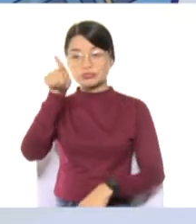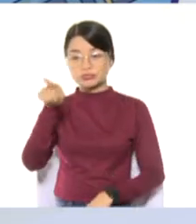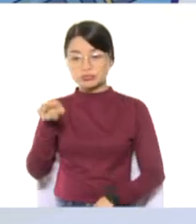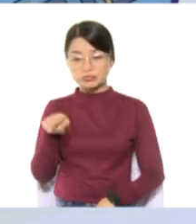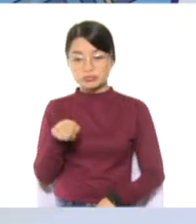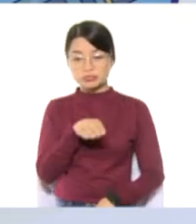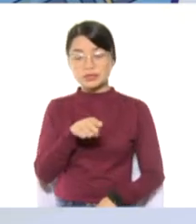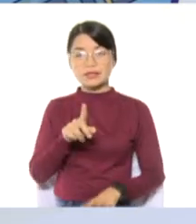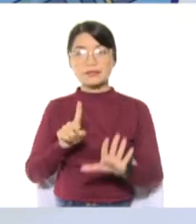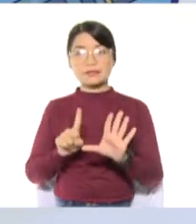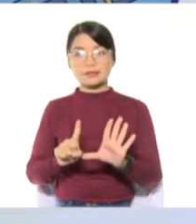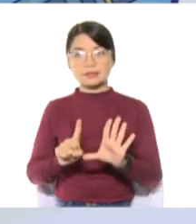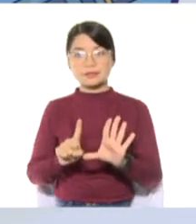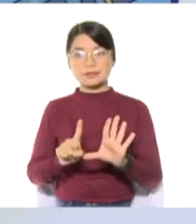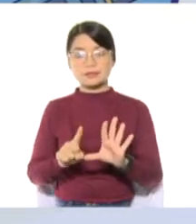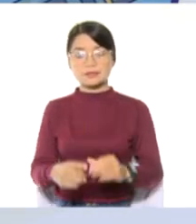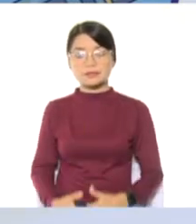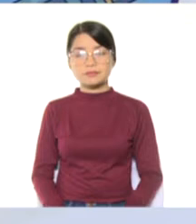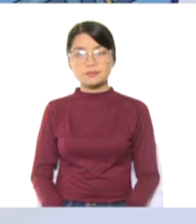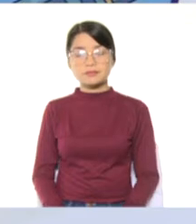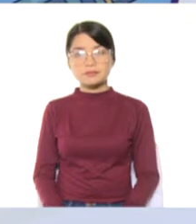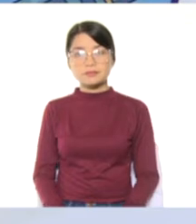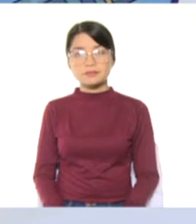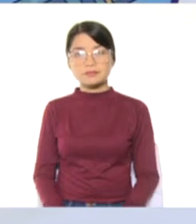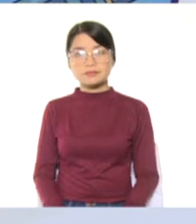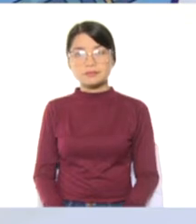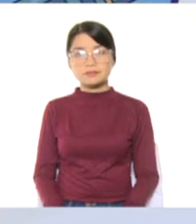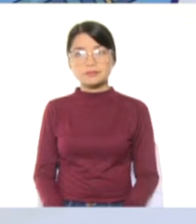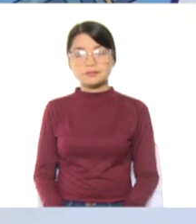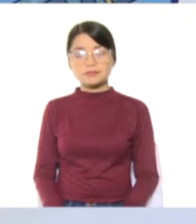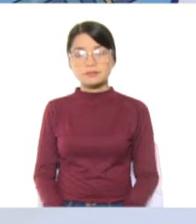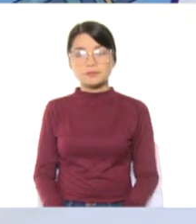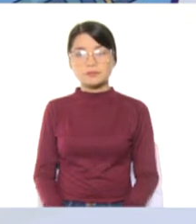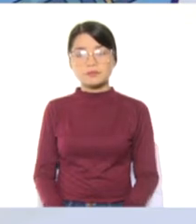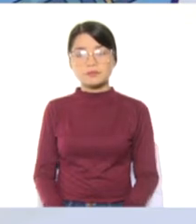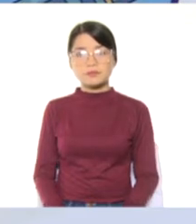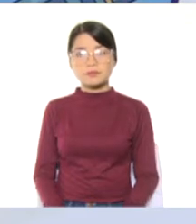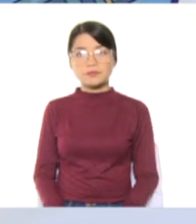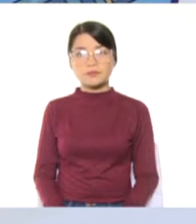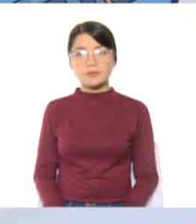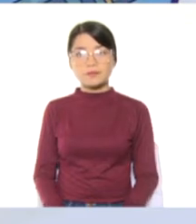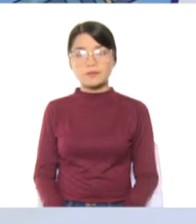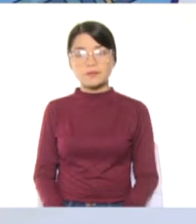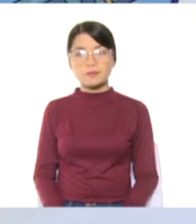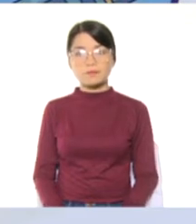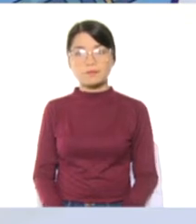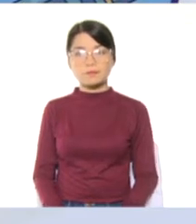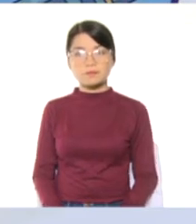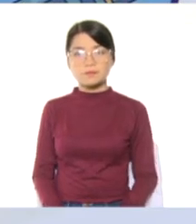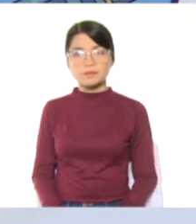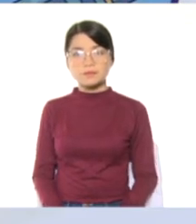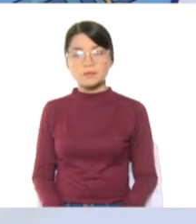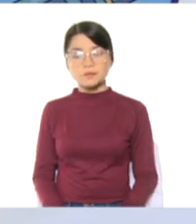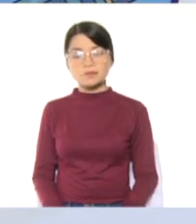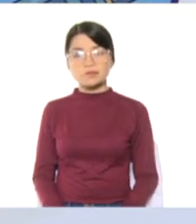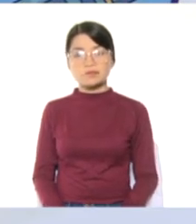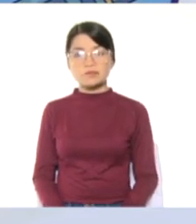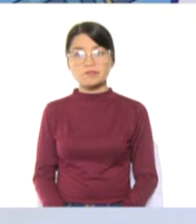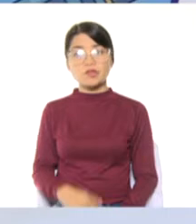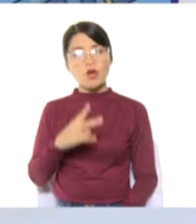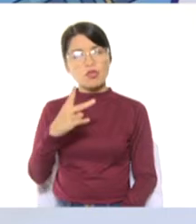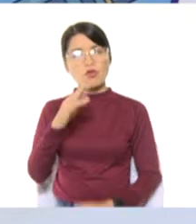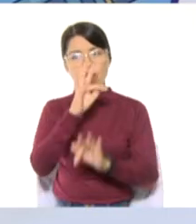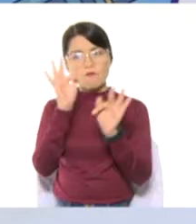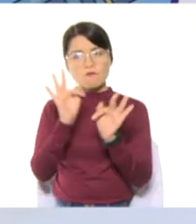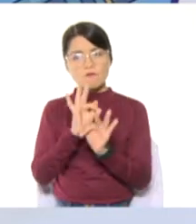la lectura de la hora tiene su forma, su parte informal y formal. Nosotros siempre aprendemos en la parte formal porque